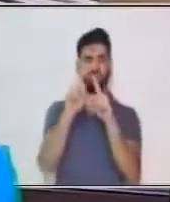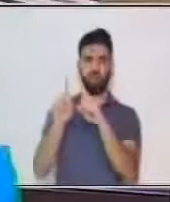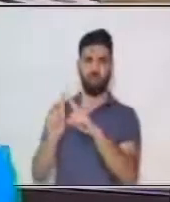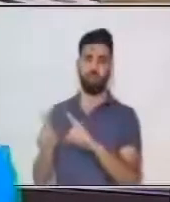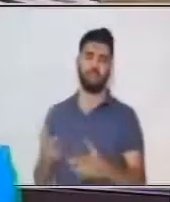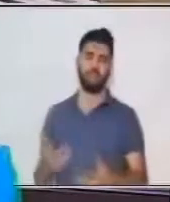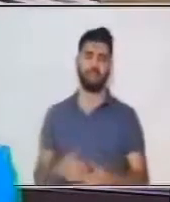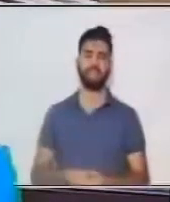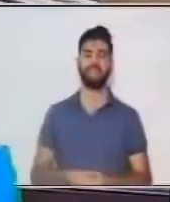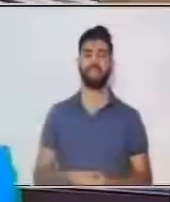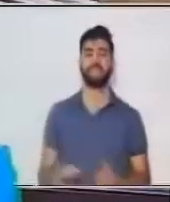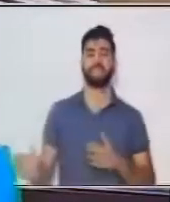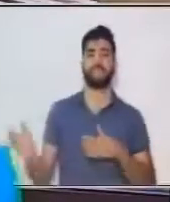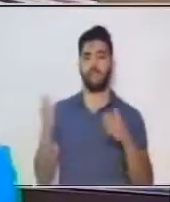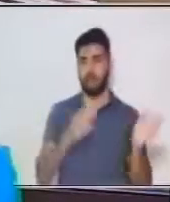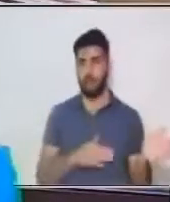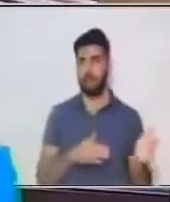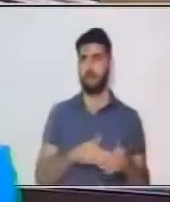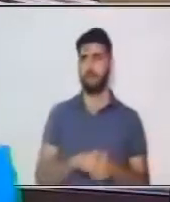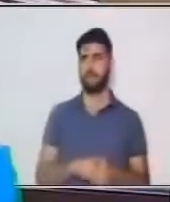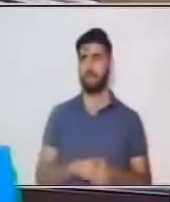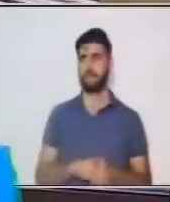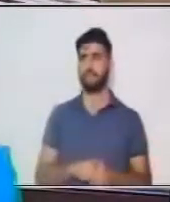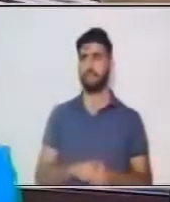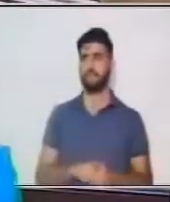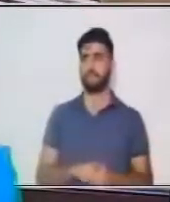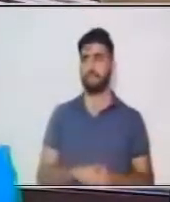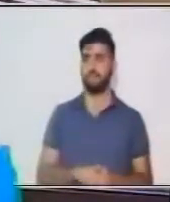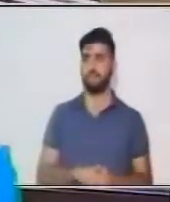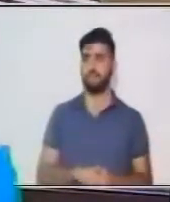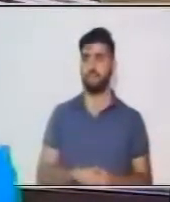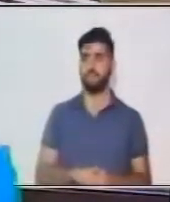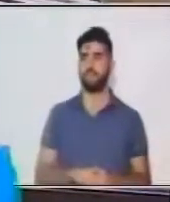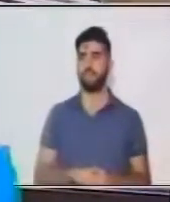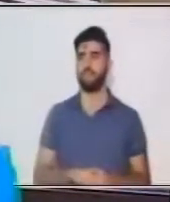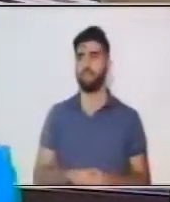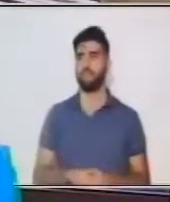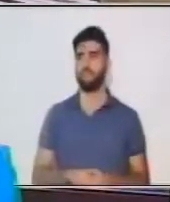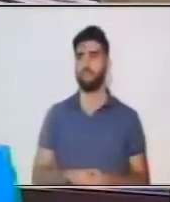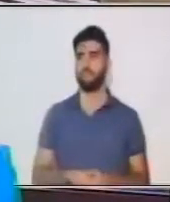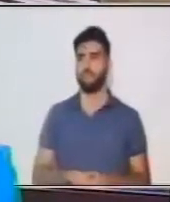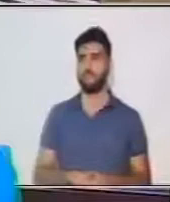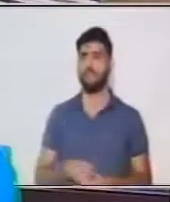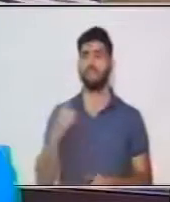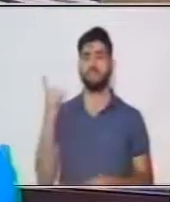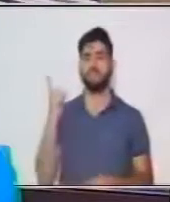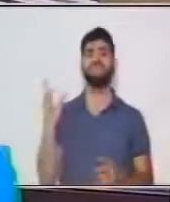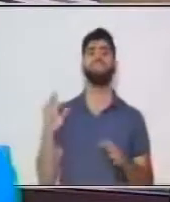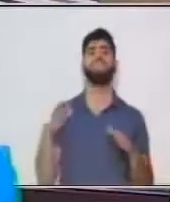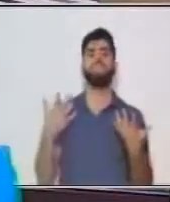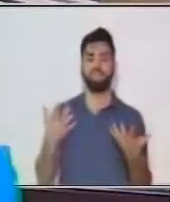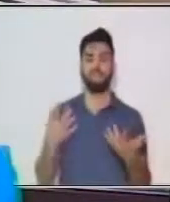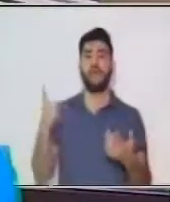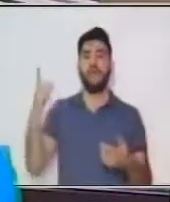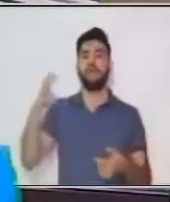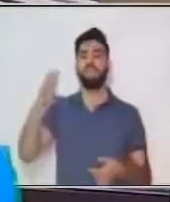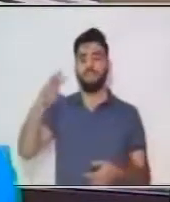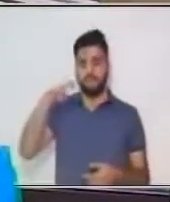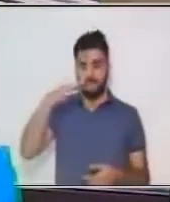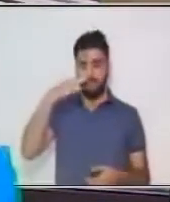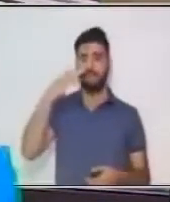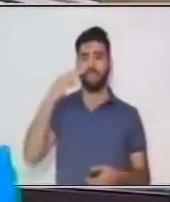escribirlo. La temporada de naranjas hace que el campo tenga buenos olores. Me refiero al sentido de el